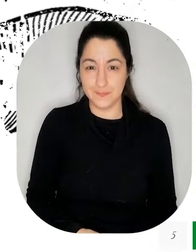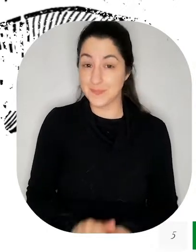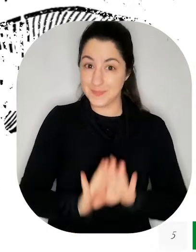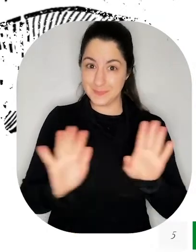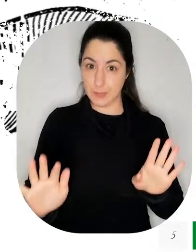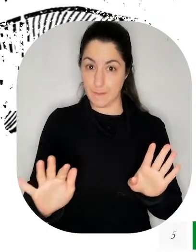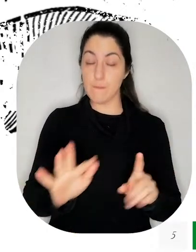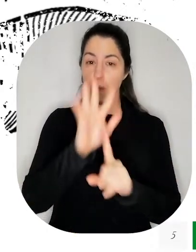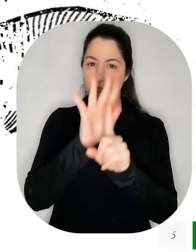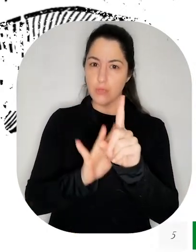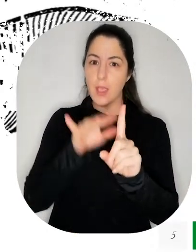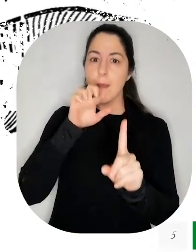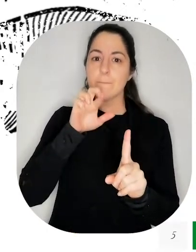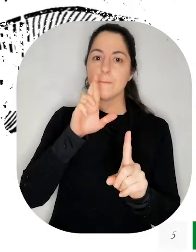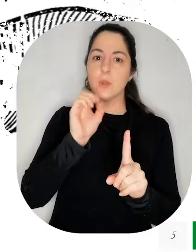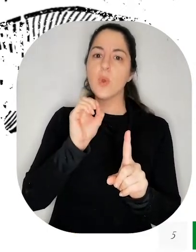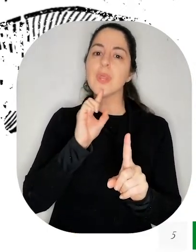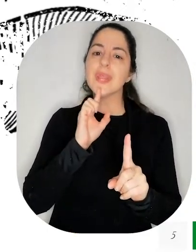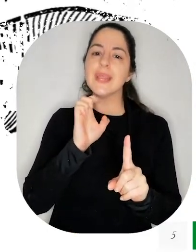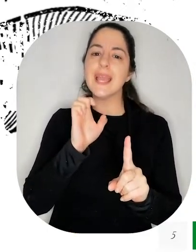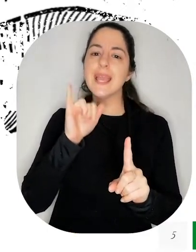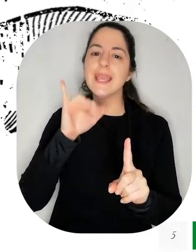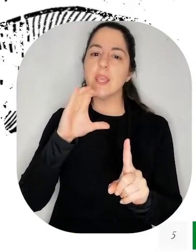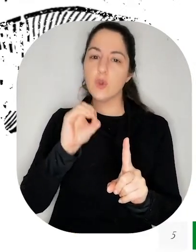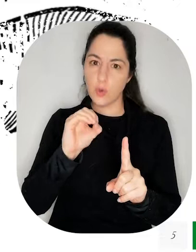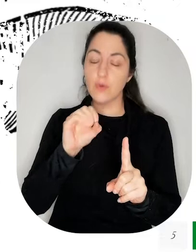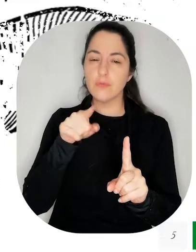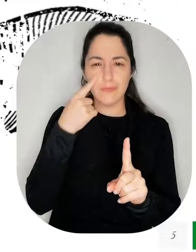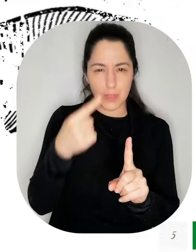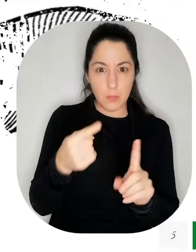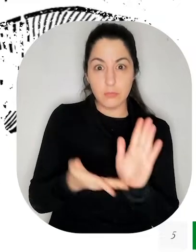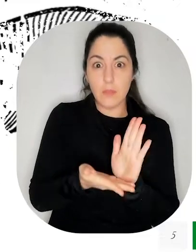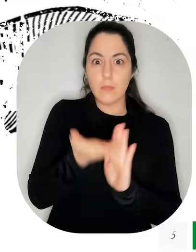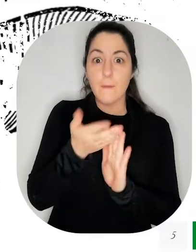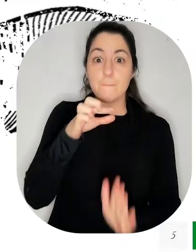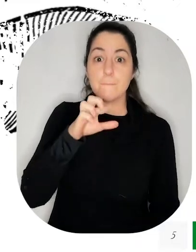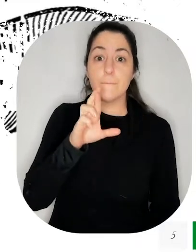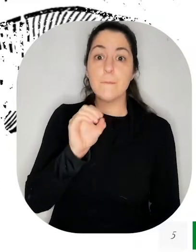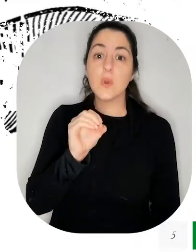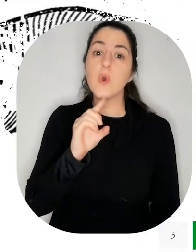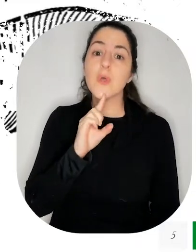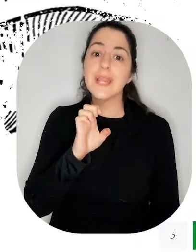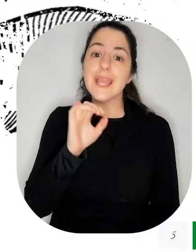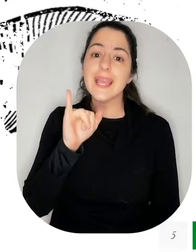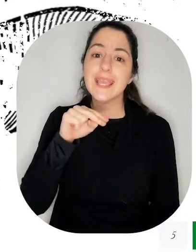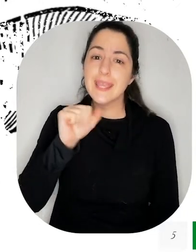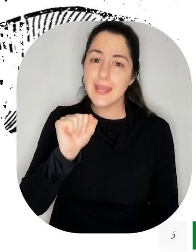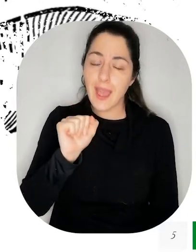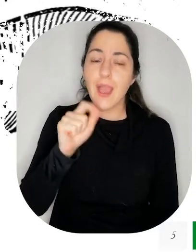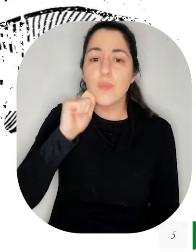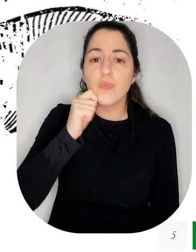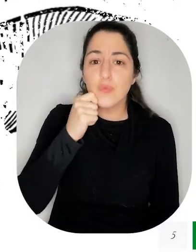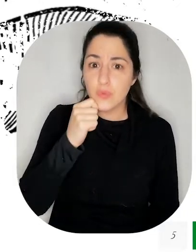Entonces, el perfil proteico. Por un lado, vemos que tiene este alto contenido en proteínas, y además